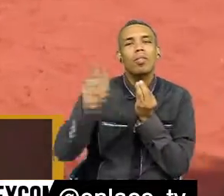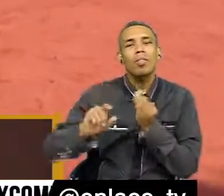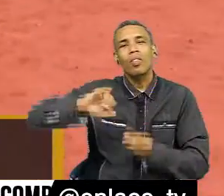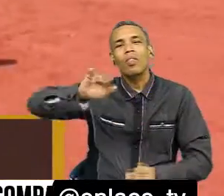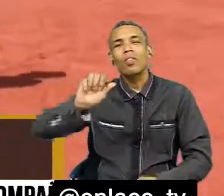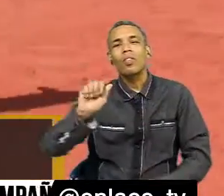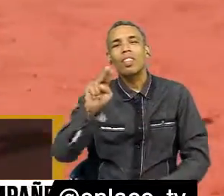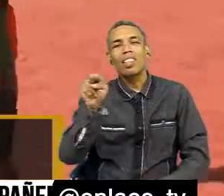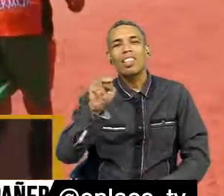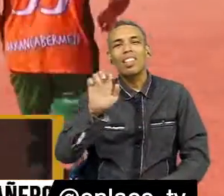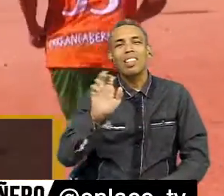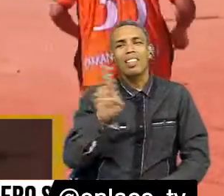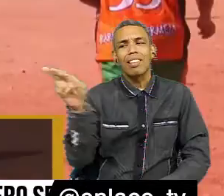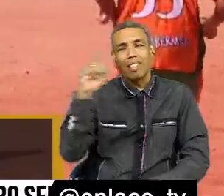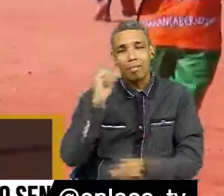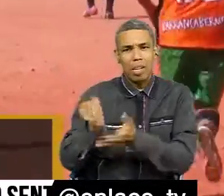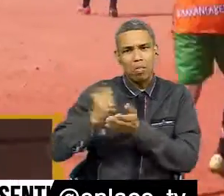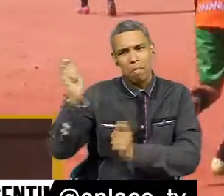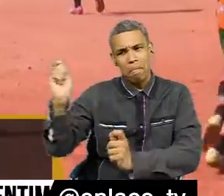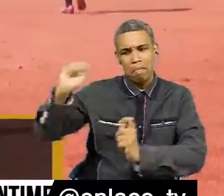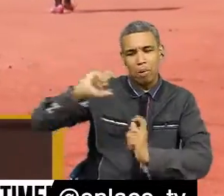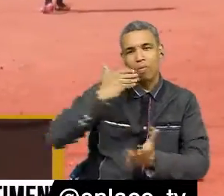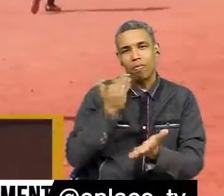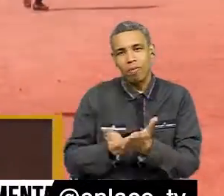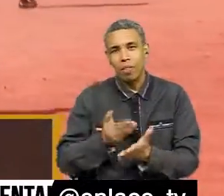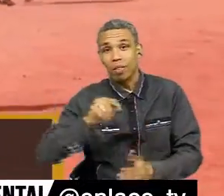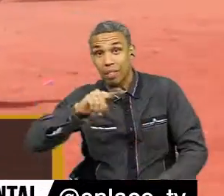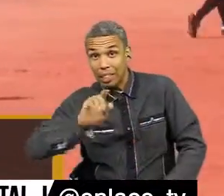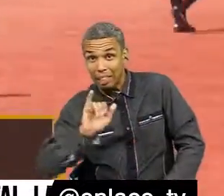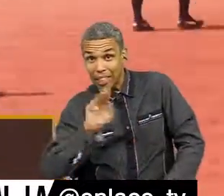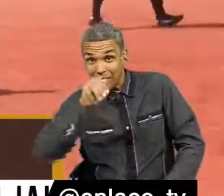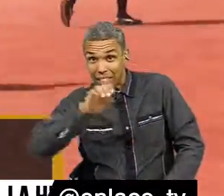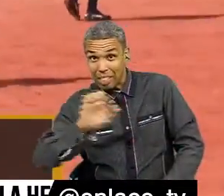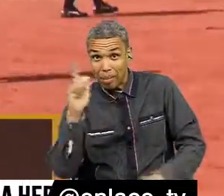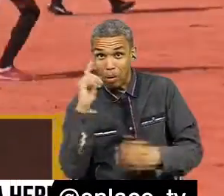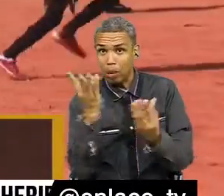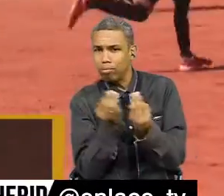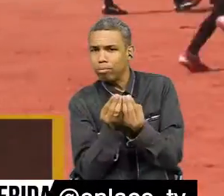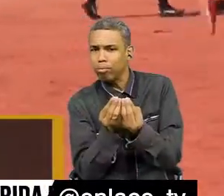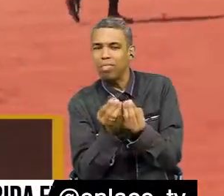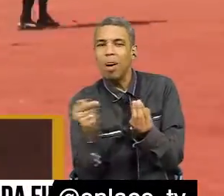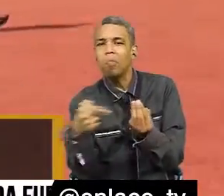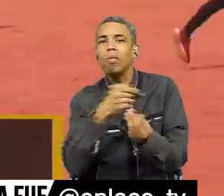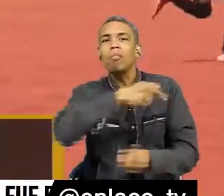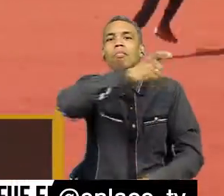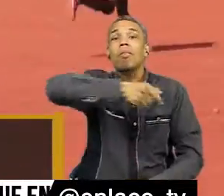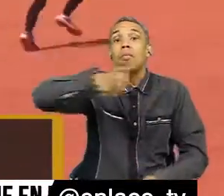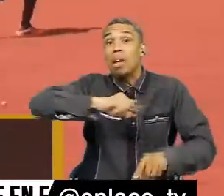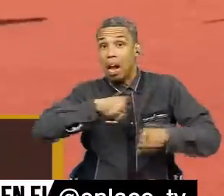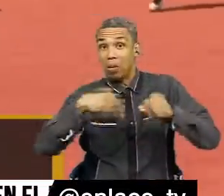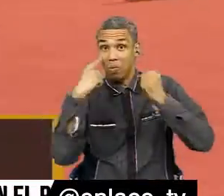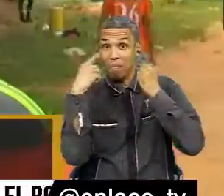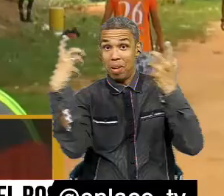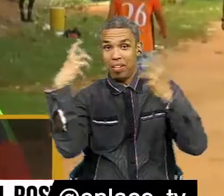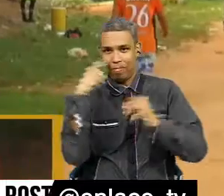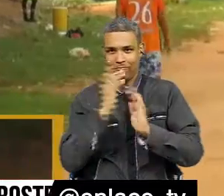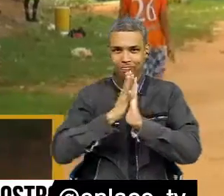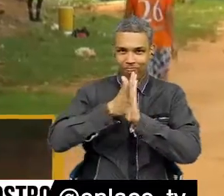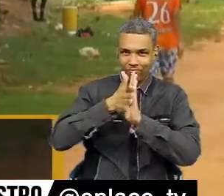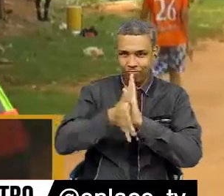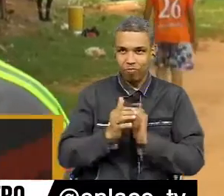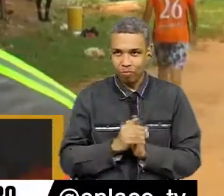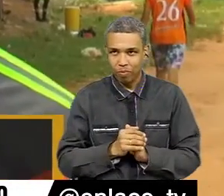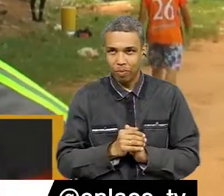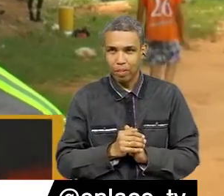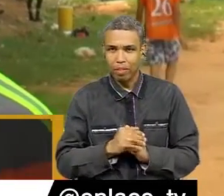su reciente fundación, el Club Simón Bolívar ya ostenta en su nómina a algunos deportistas destacados. Pero aquí